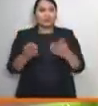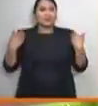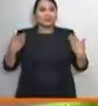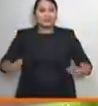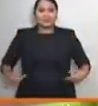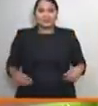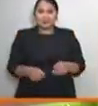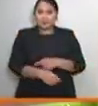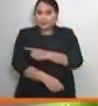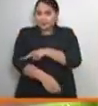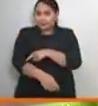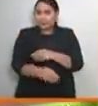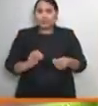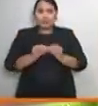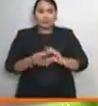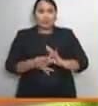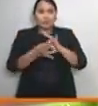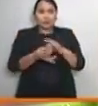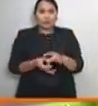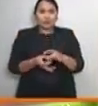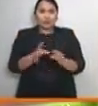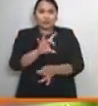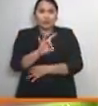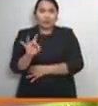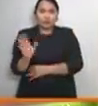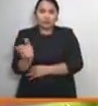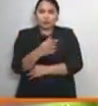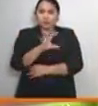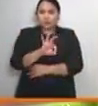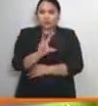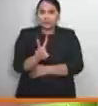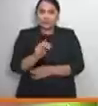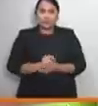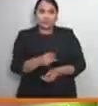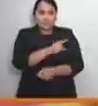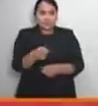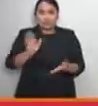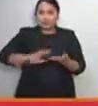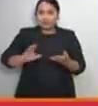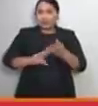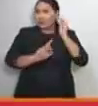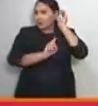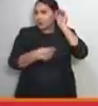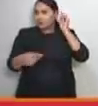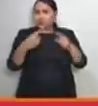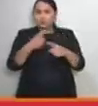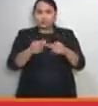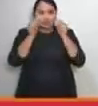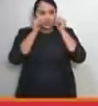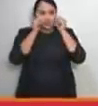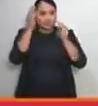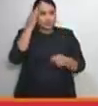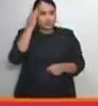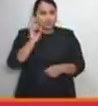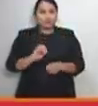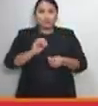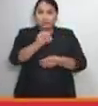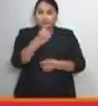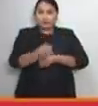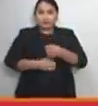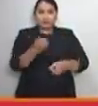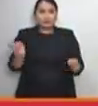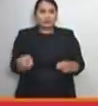el tríceps y los números que se le relacionan es el 88 y el 92. Si tú invertiste para MultiX, atentos porque conoceremos la esfera ganadora y esta